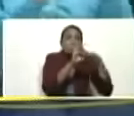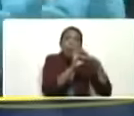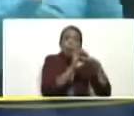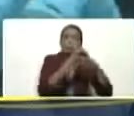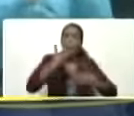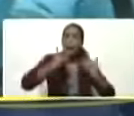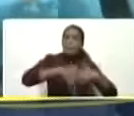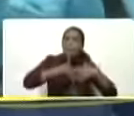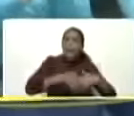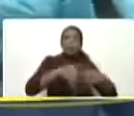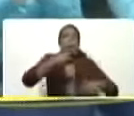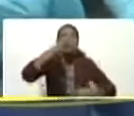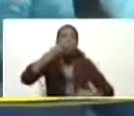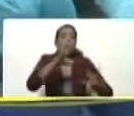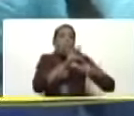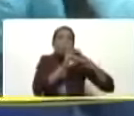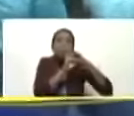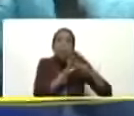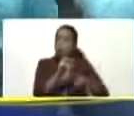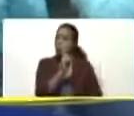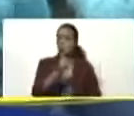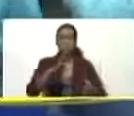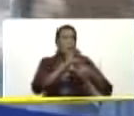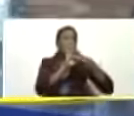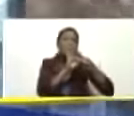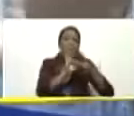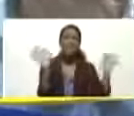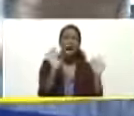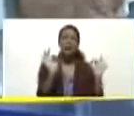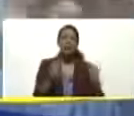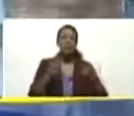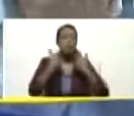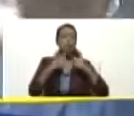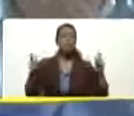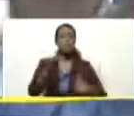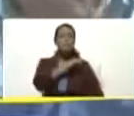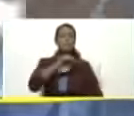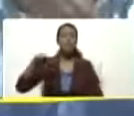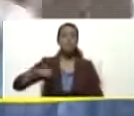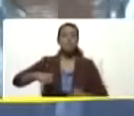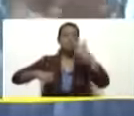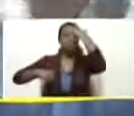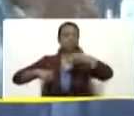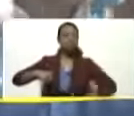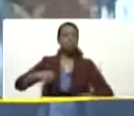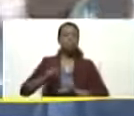de grupos políticos. No dependo de nadie.